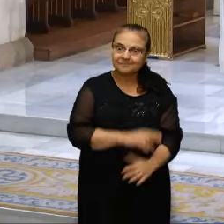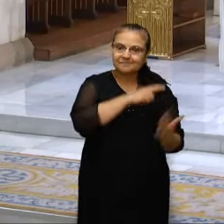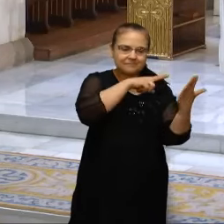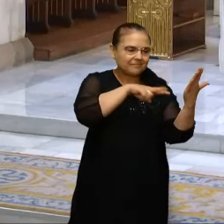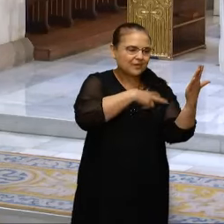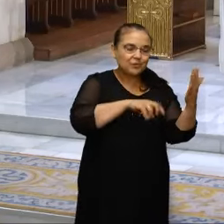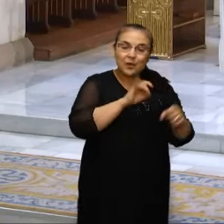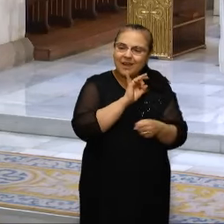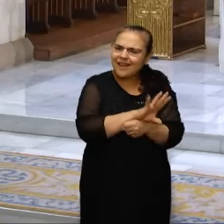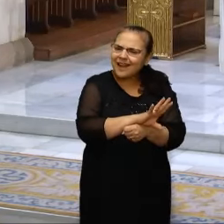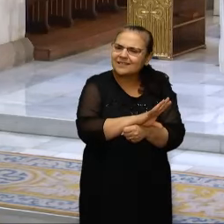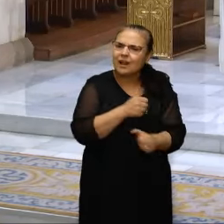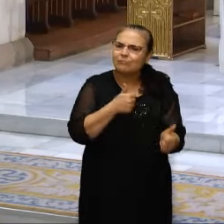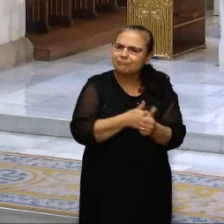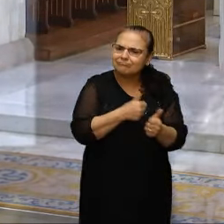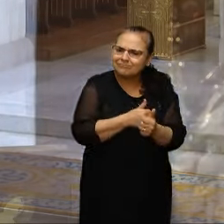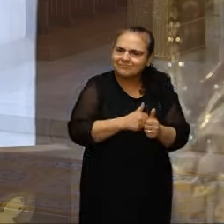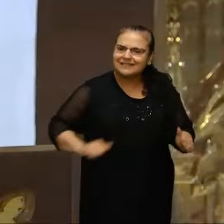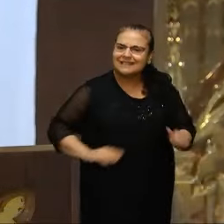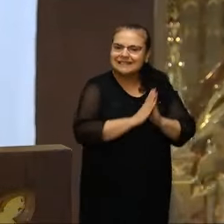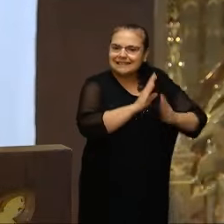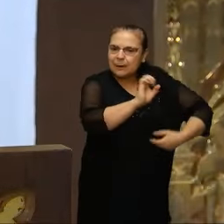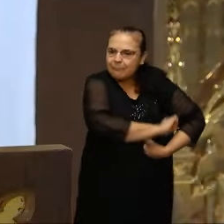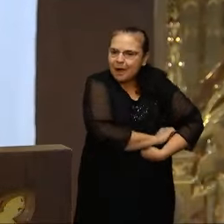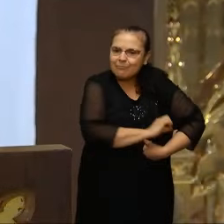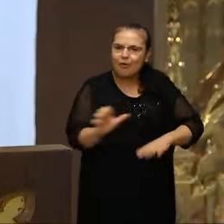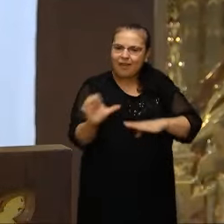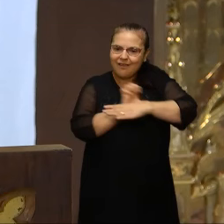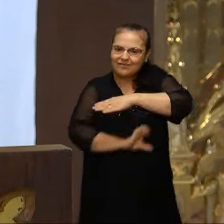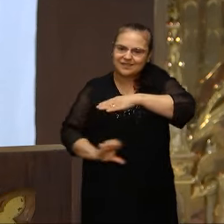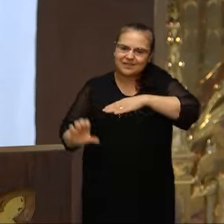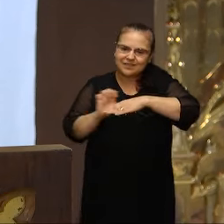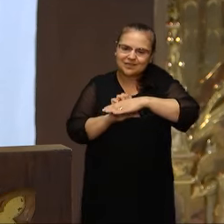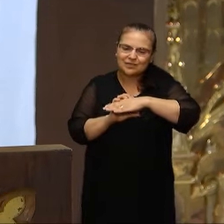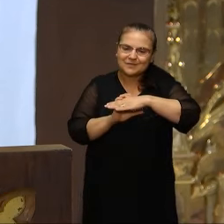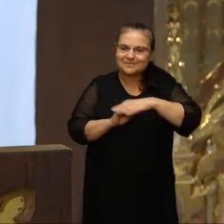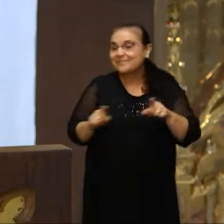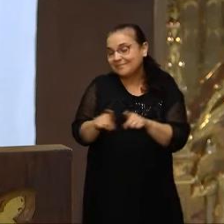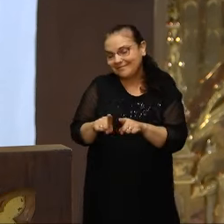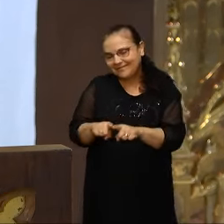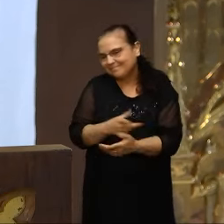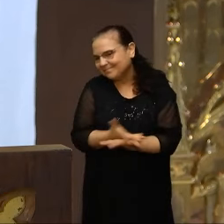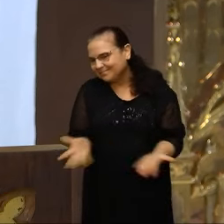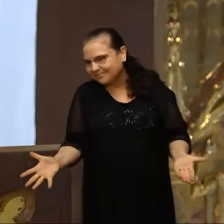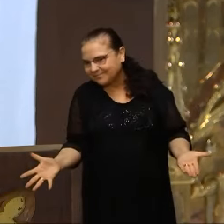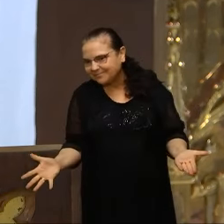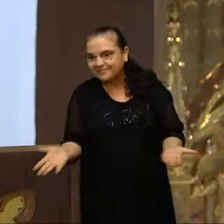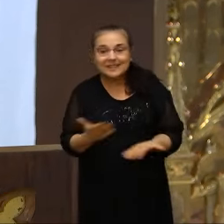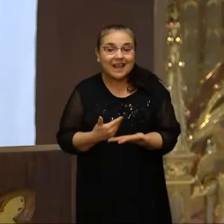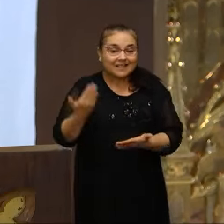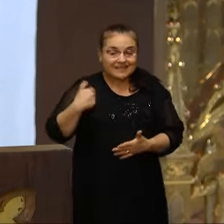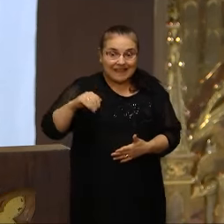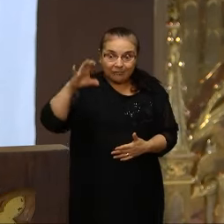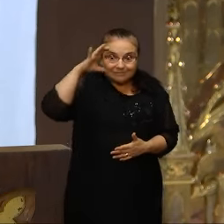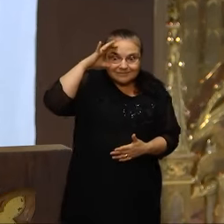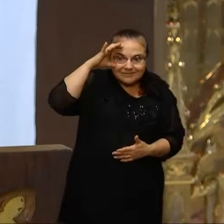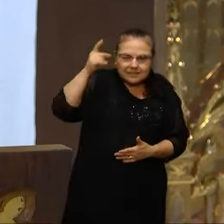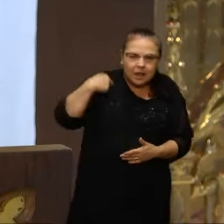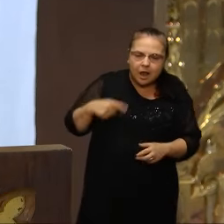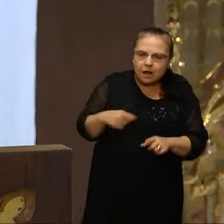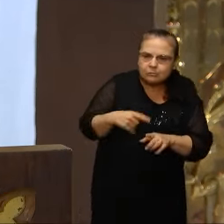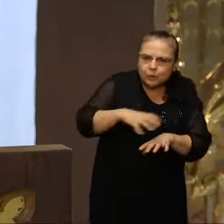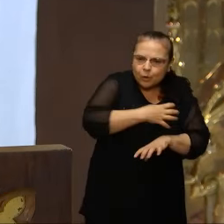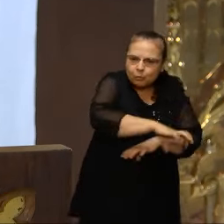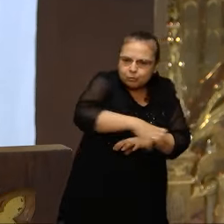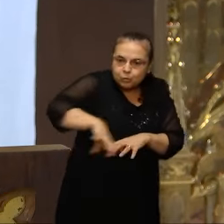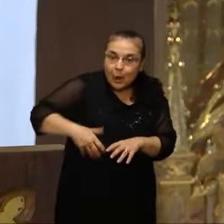Lectura de la carta del apóstol San Pablo a los Efesios. Hermanos, habéis oído hablar de la distribución